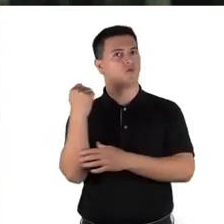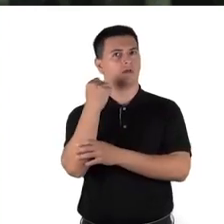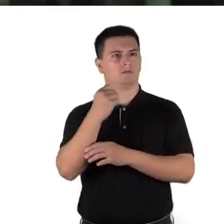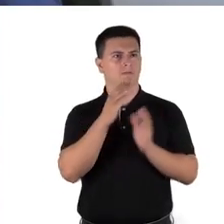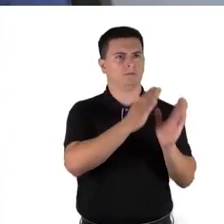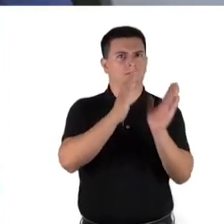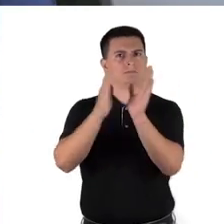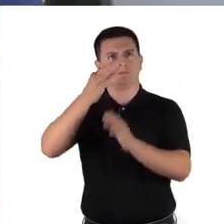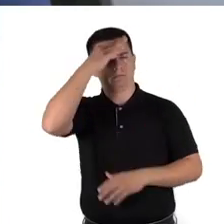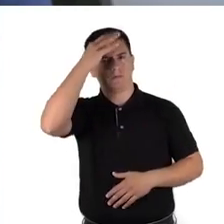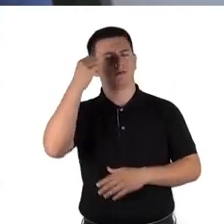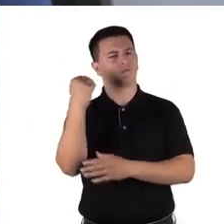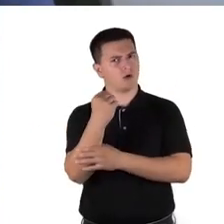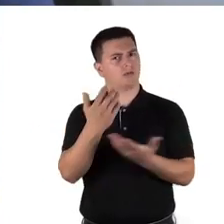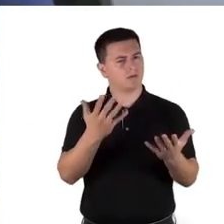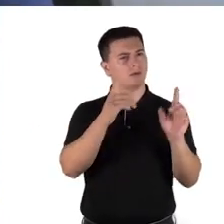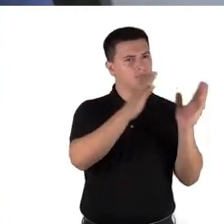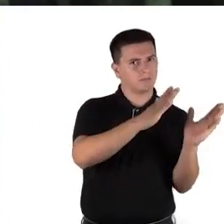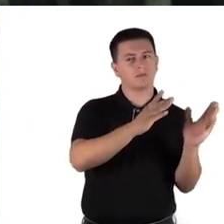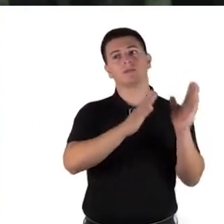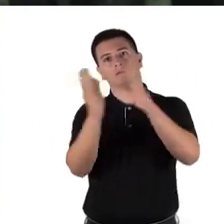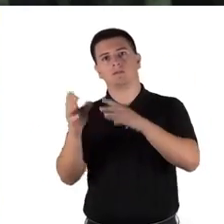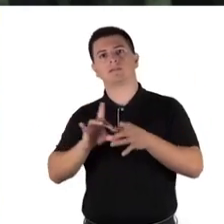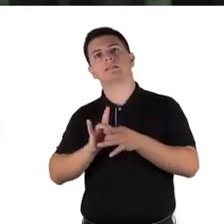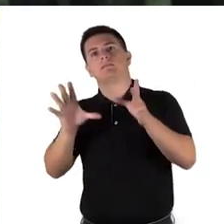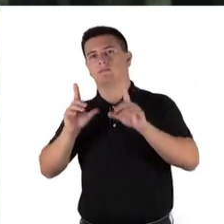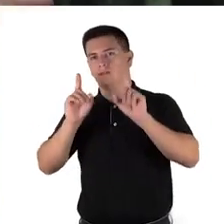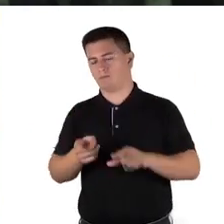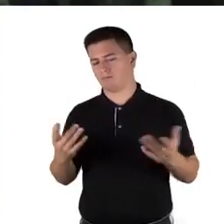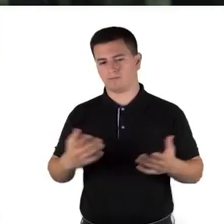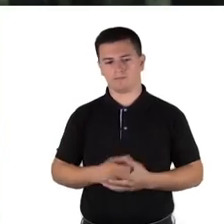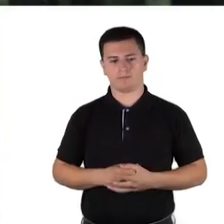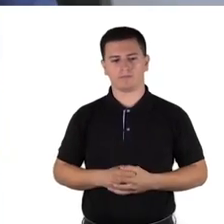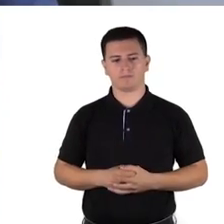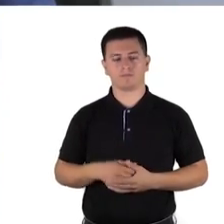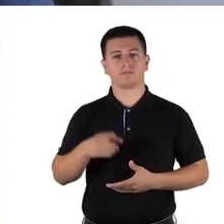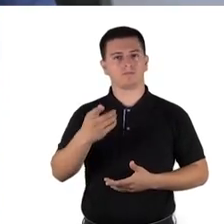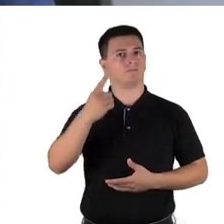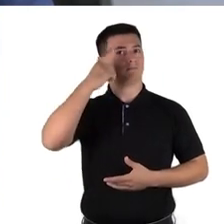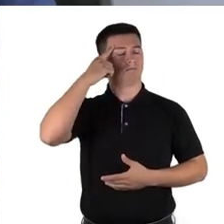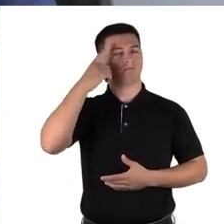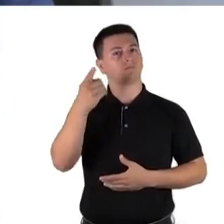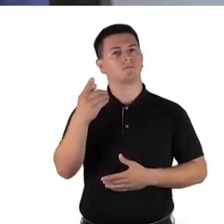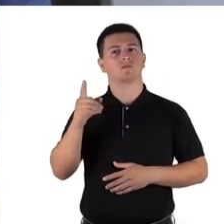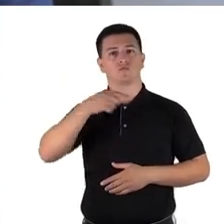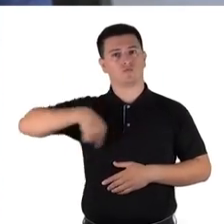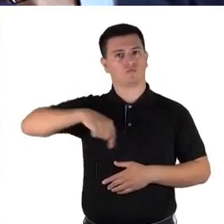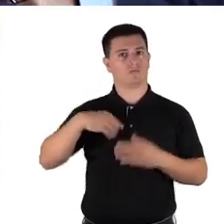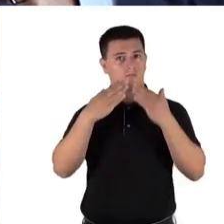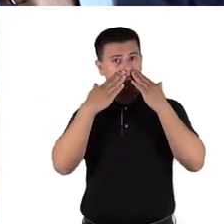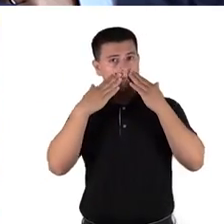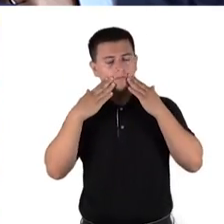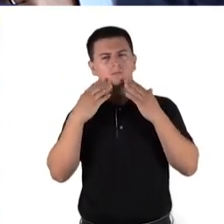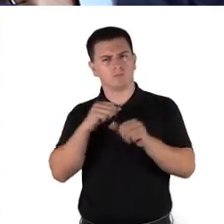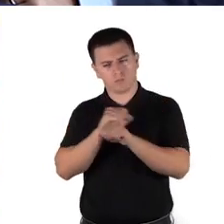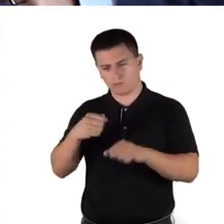vida. Marisú, gracias. No hay que tenerle miedo a la rutina. No hay que tenerle miedo a la rutina y hay que disfrutarla. Hay que disfrutar la rutina de todos los días. Exacto. Bueno,